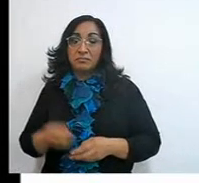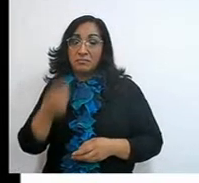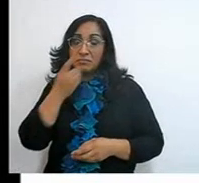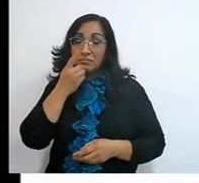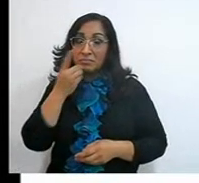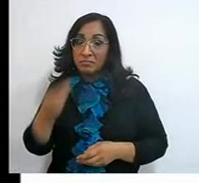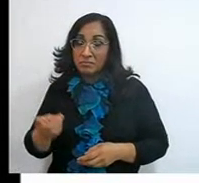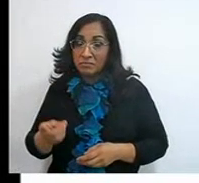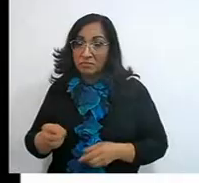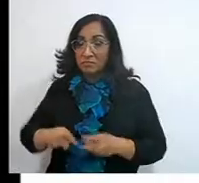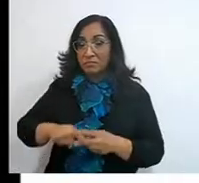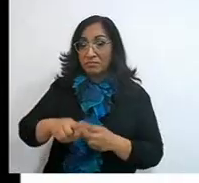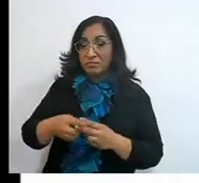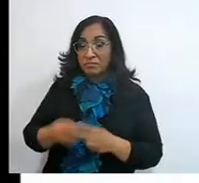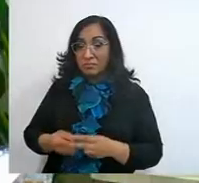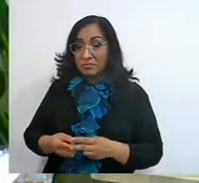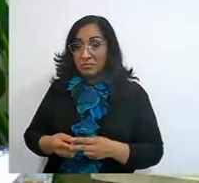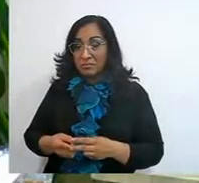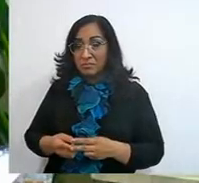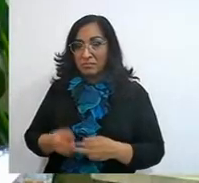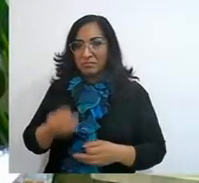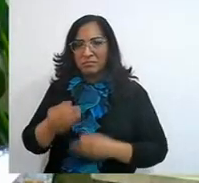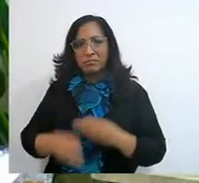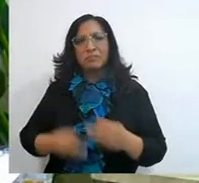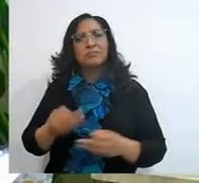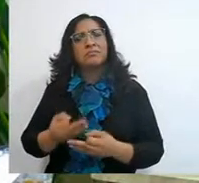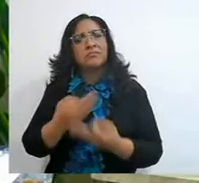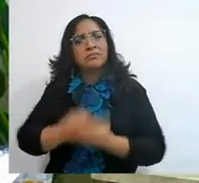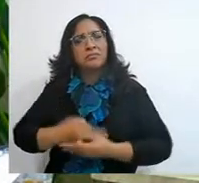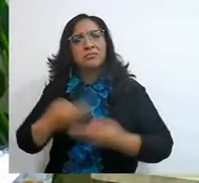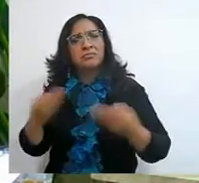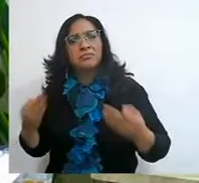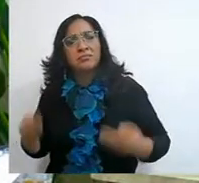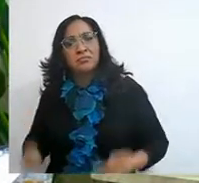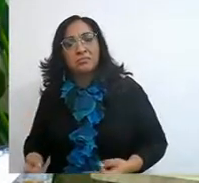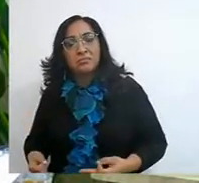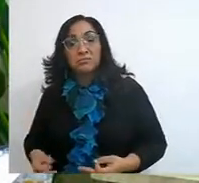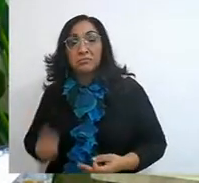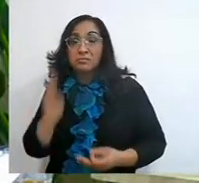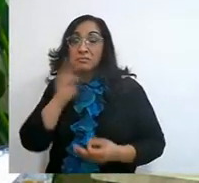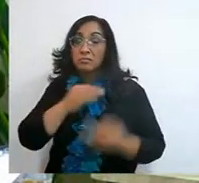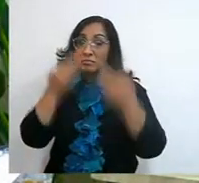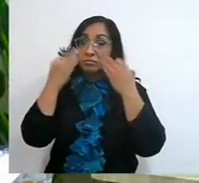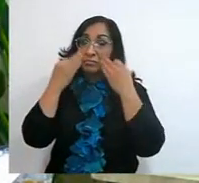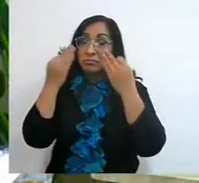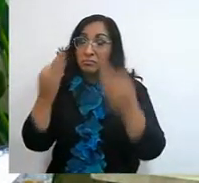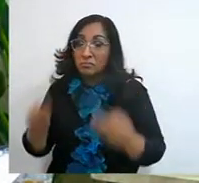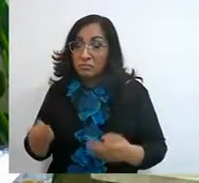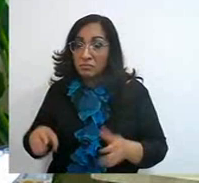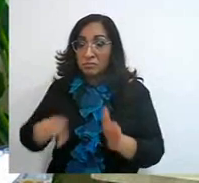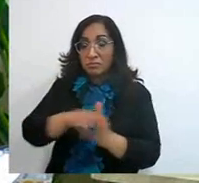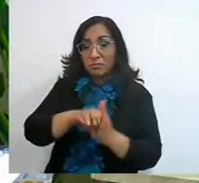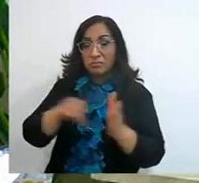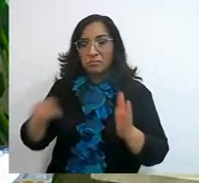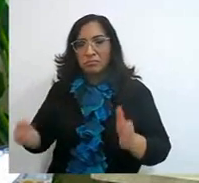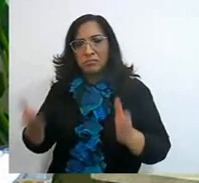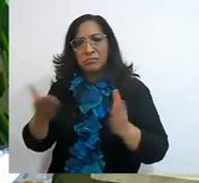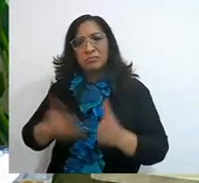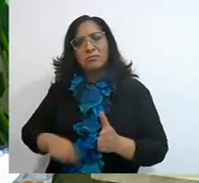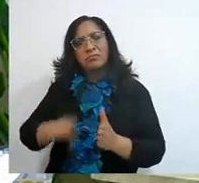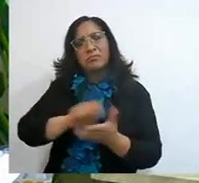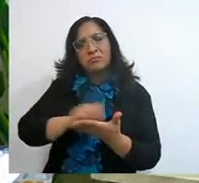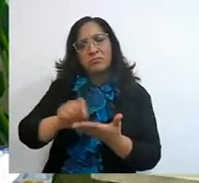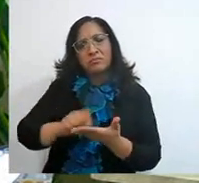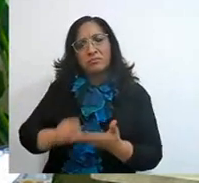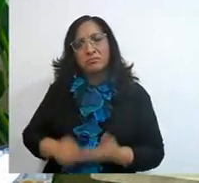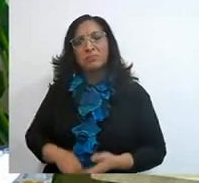Dice, desde el principio de la humanidad ha sucedido el falso testimonio. Un ejemplo está escrito